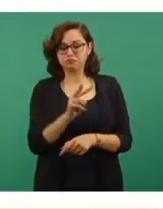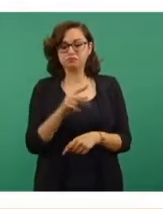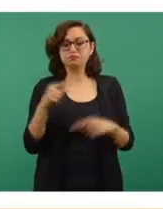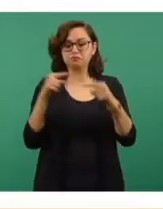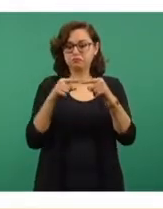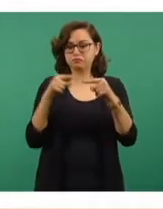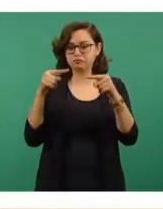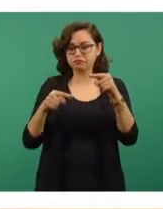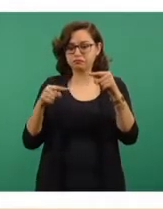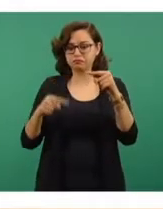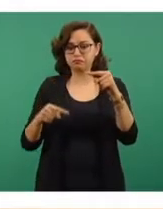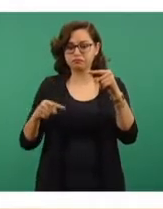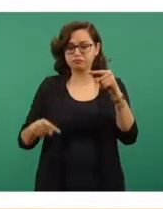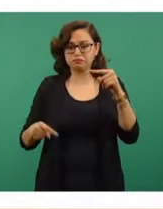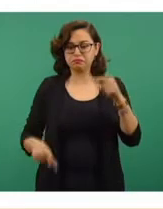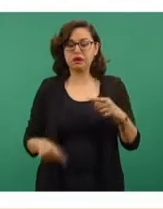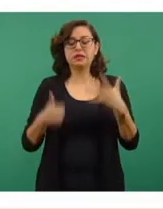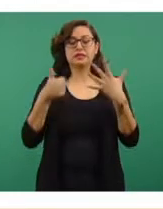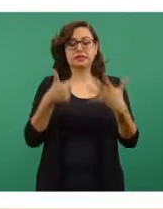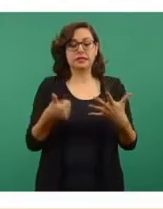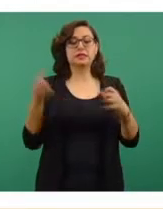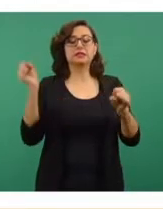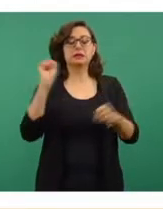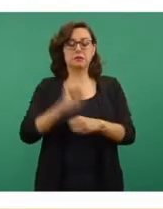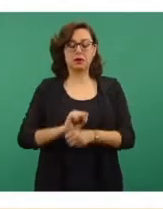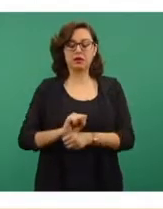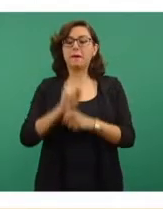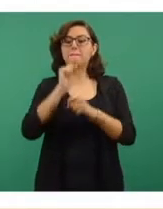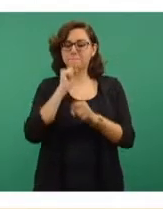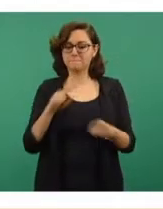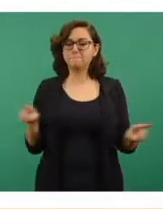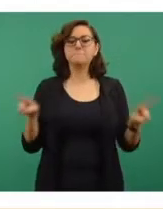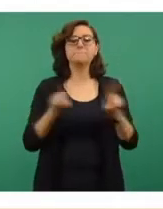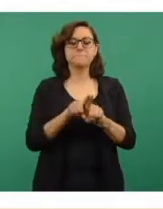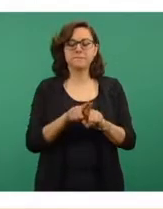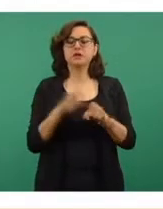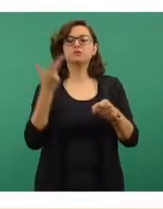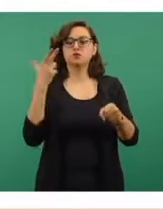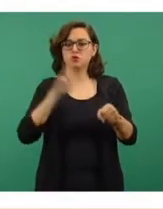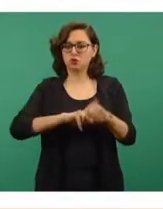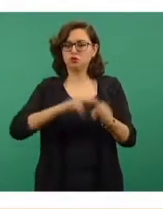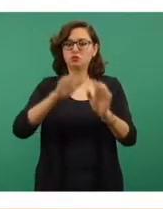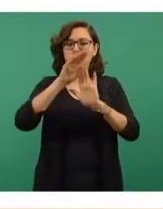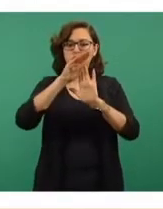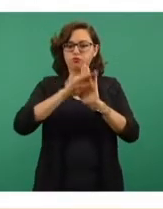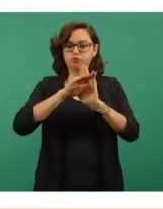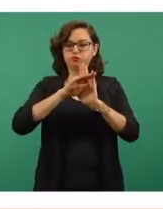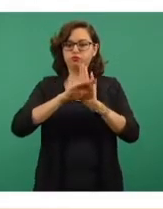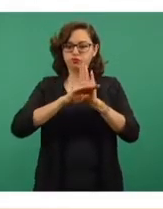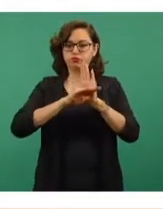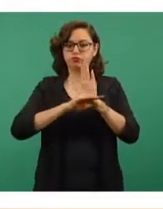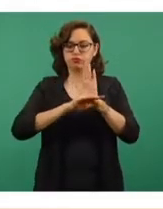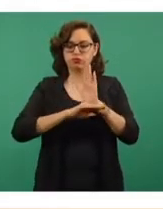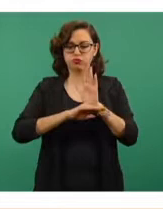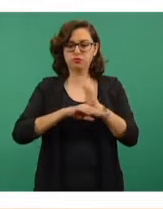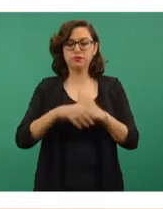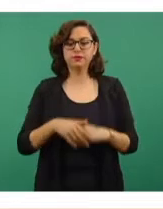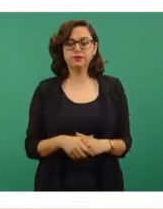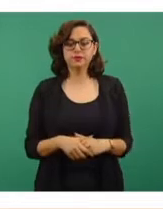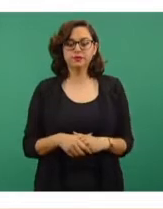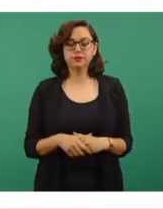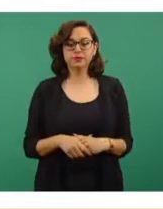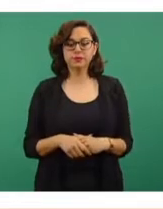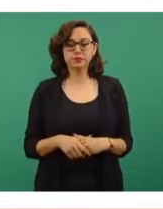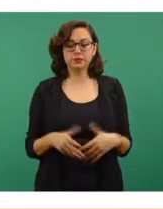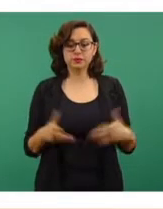semanas de reducción de nuevos casos también son 6 semanas de reducción de hospitalizaciones. Hemos tenido la más